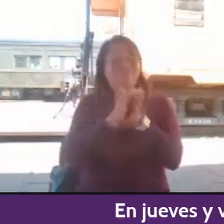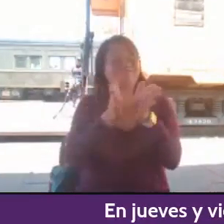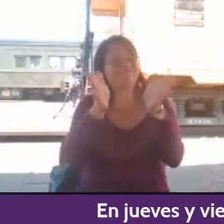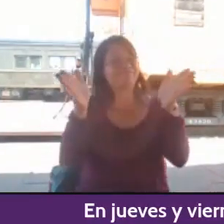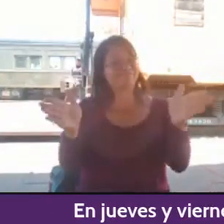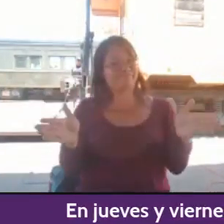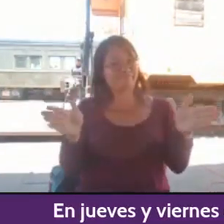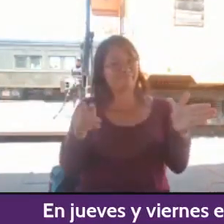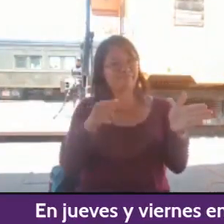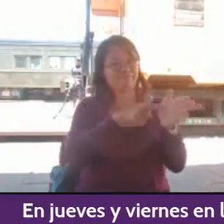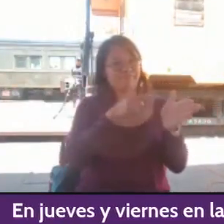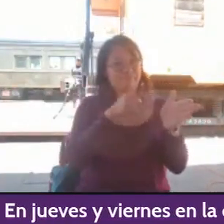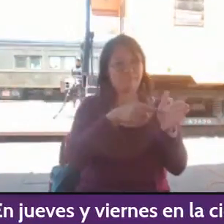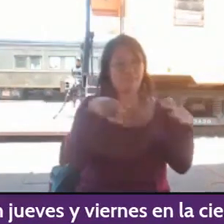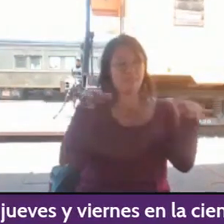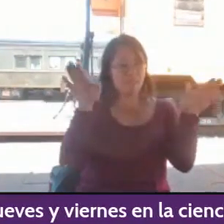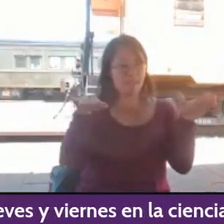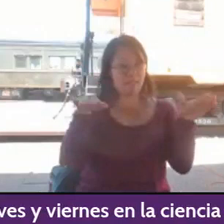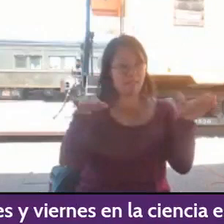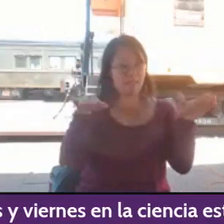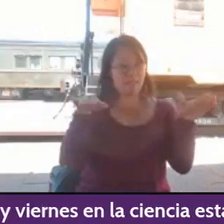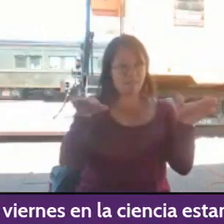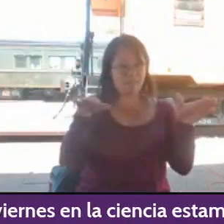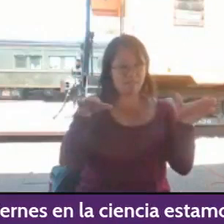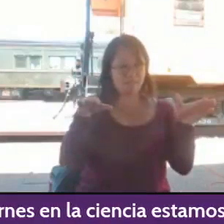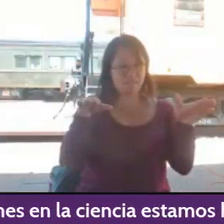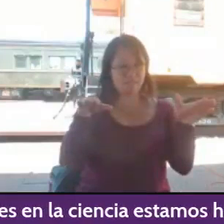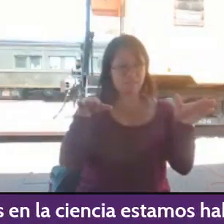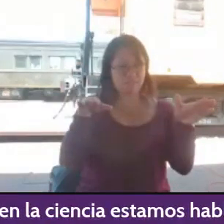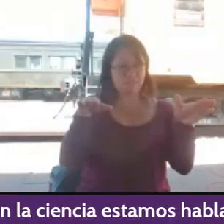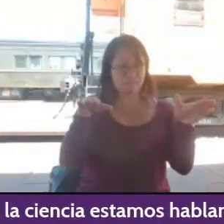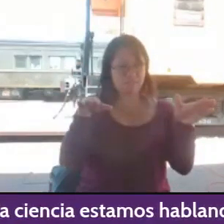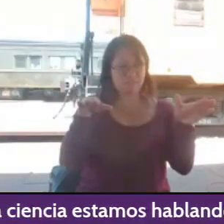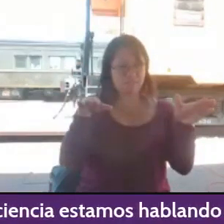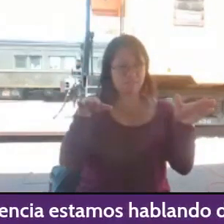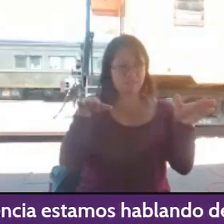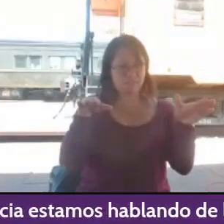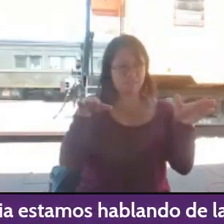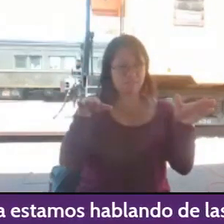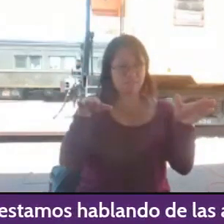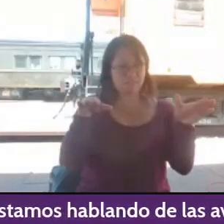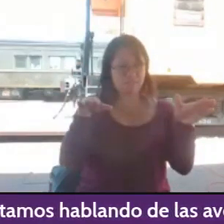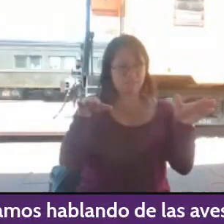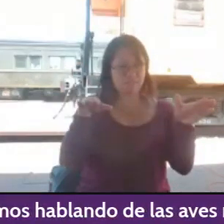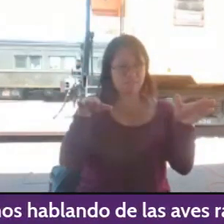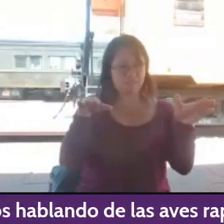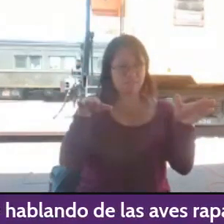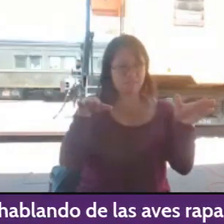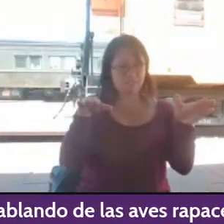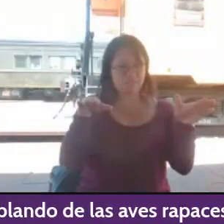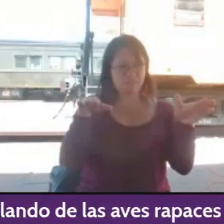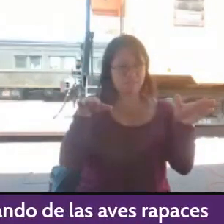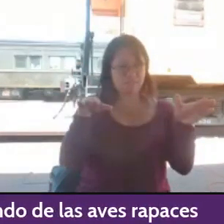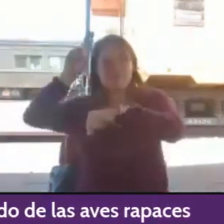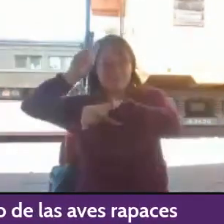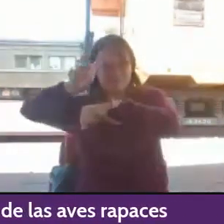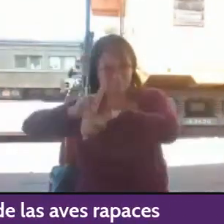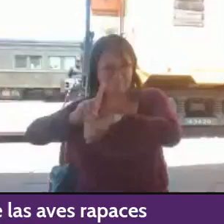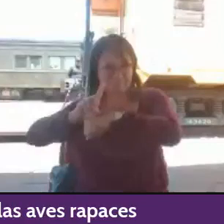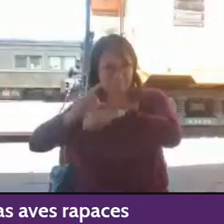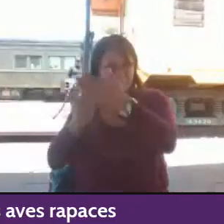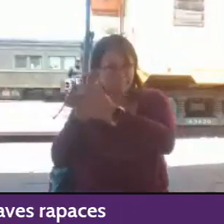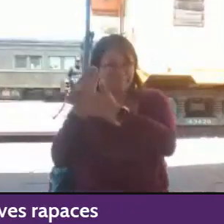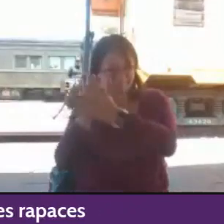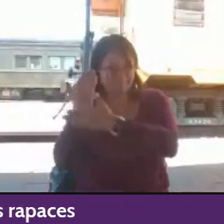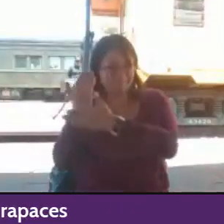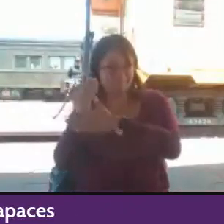rapaces diurnas, como las que están acá, y las aves rapaces nocturnas, como las que están acá, para resolver ese misterio